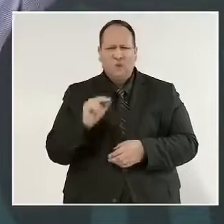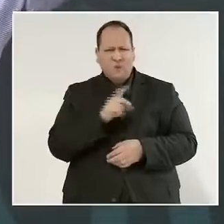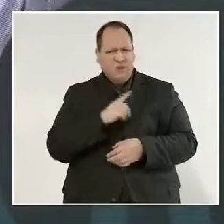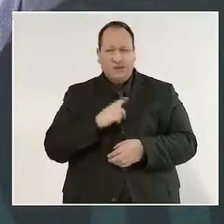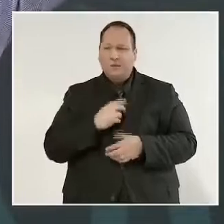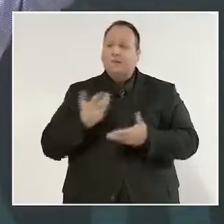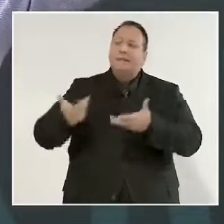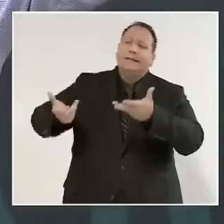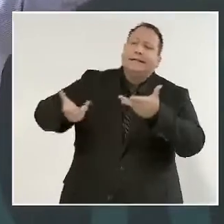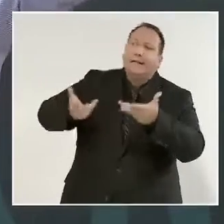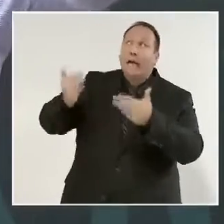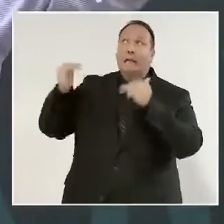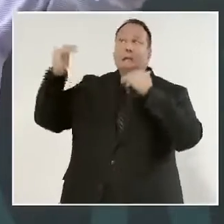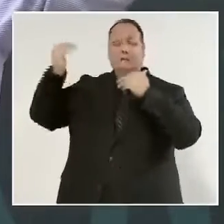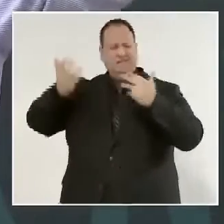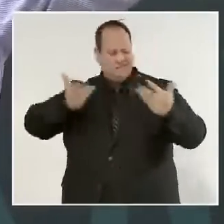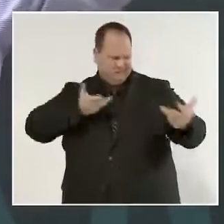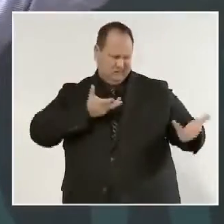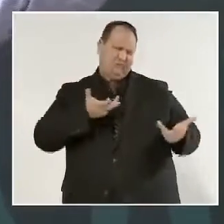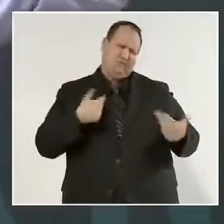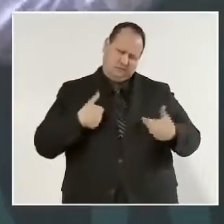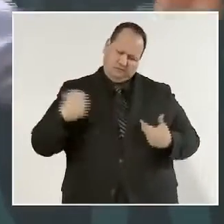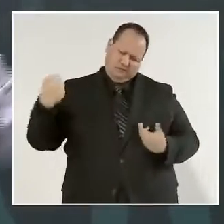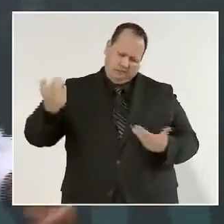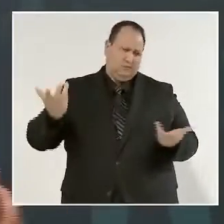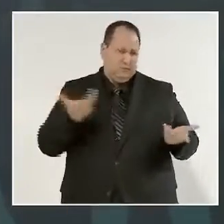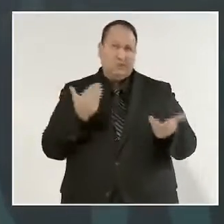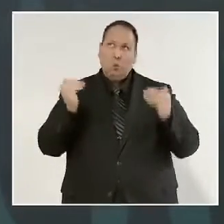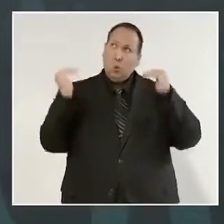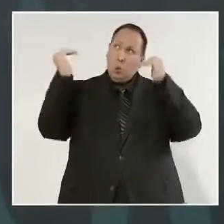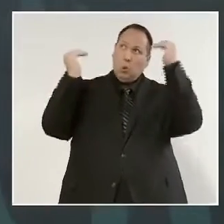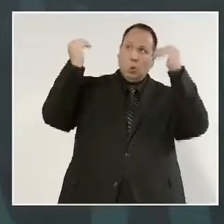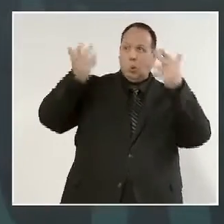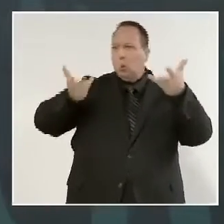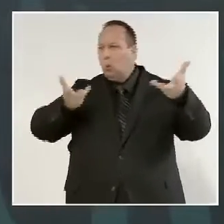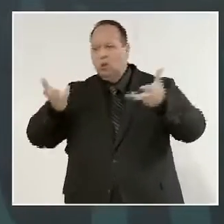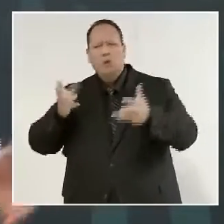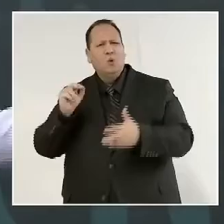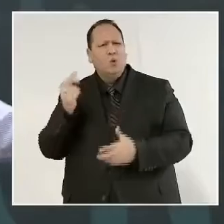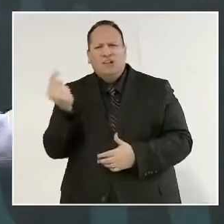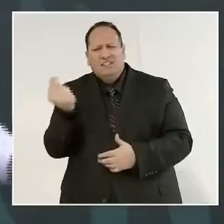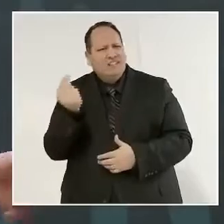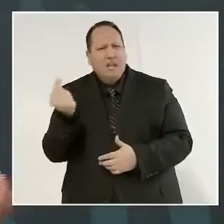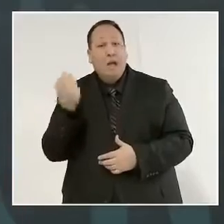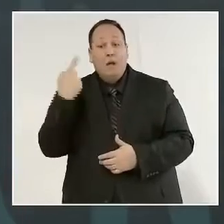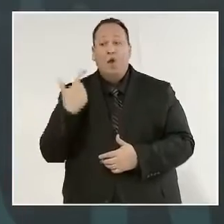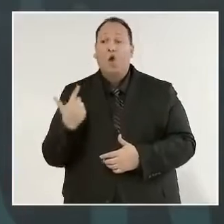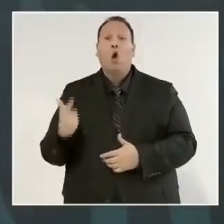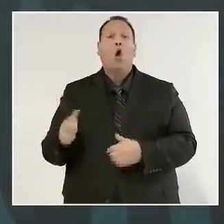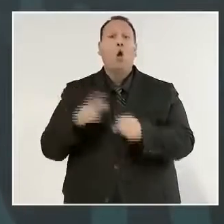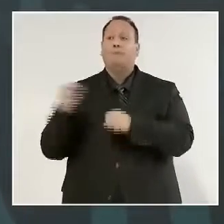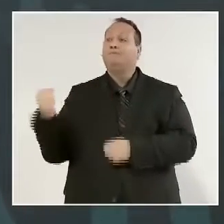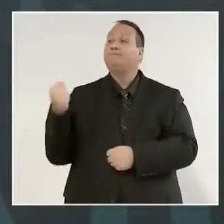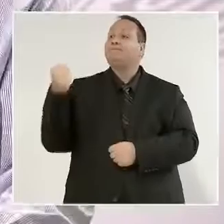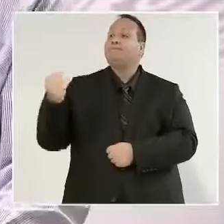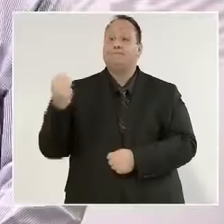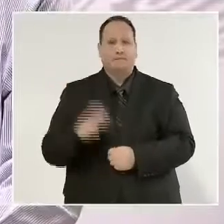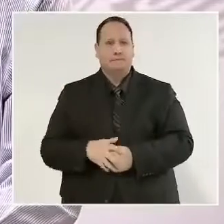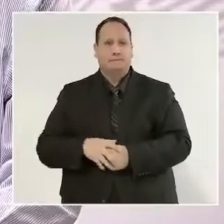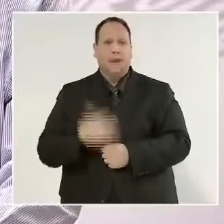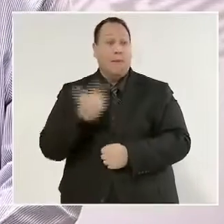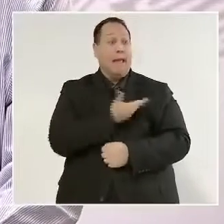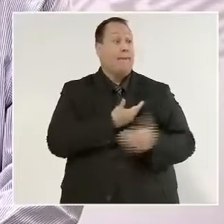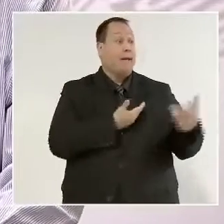que negociar arriba en las cúpulas para ser gobernador, para